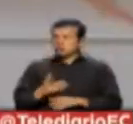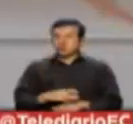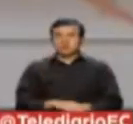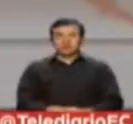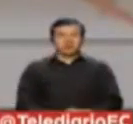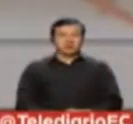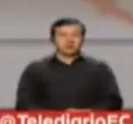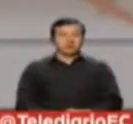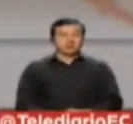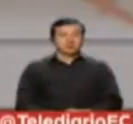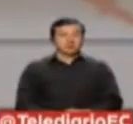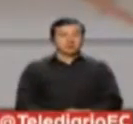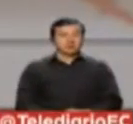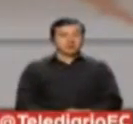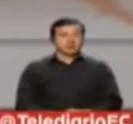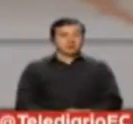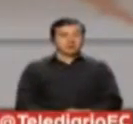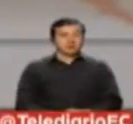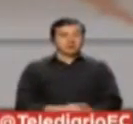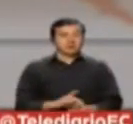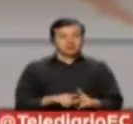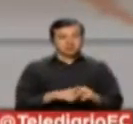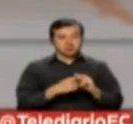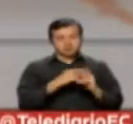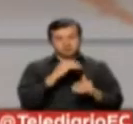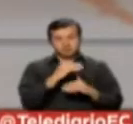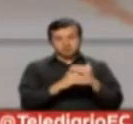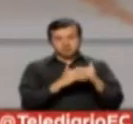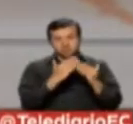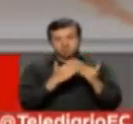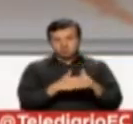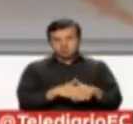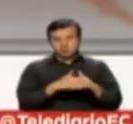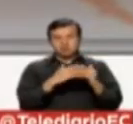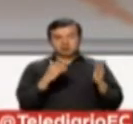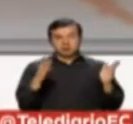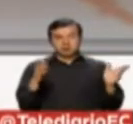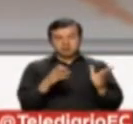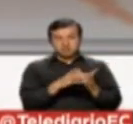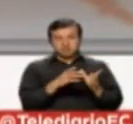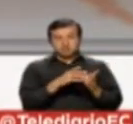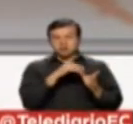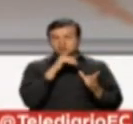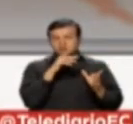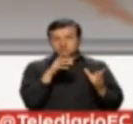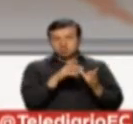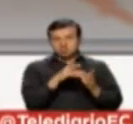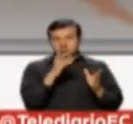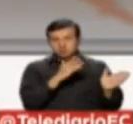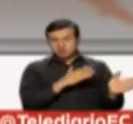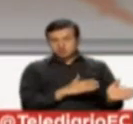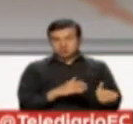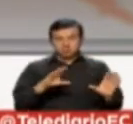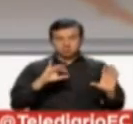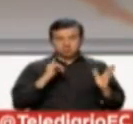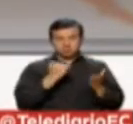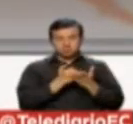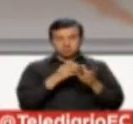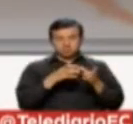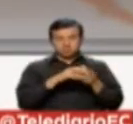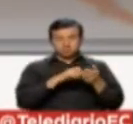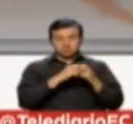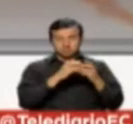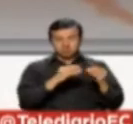esa situación entró en un debido proceso entonces ser tratada por la por la junta de resolución de